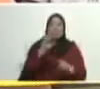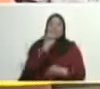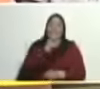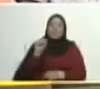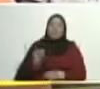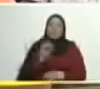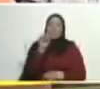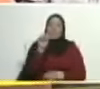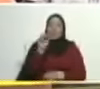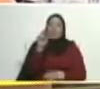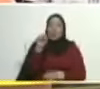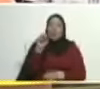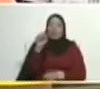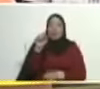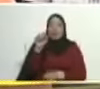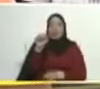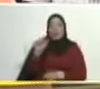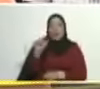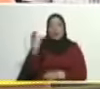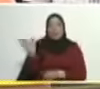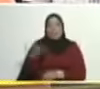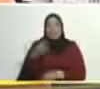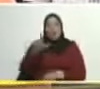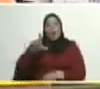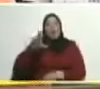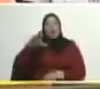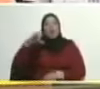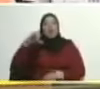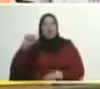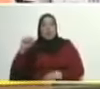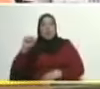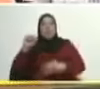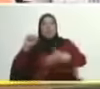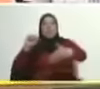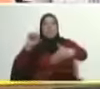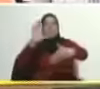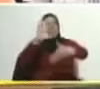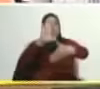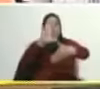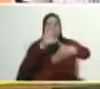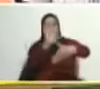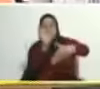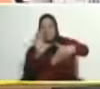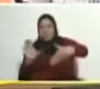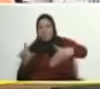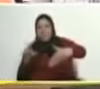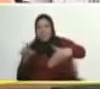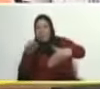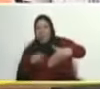porque miles de ciudadanos han podido obtener